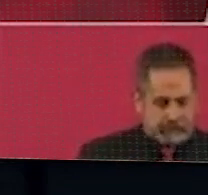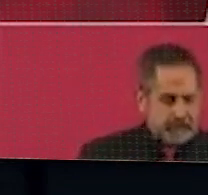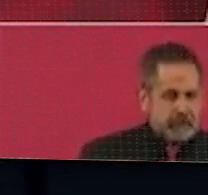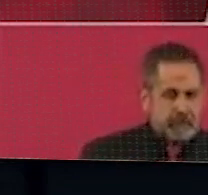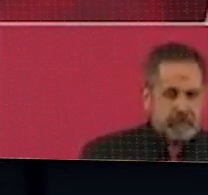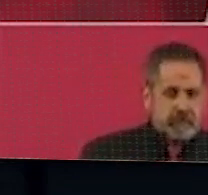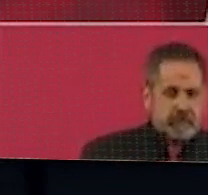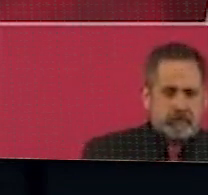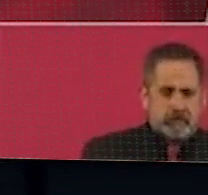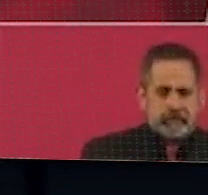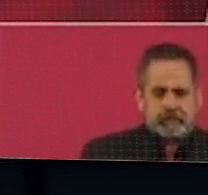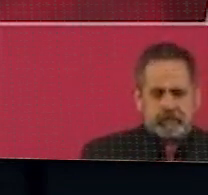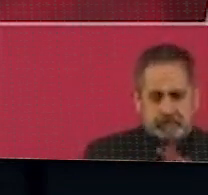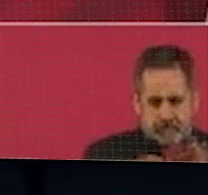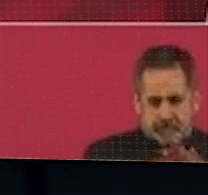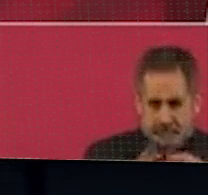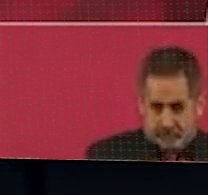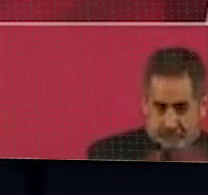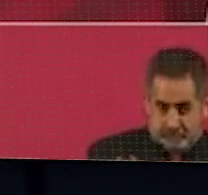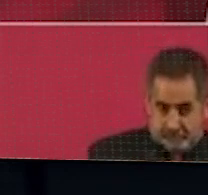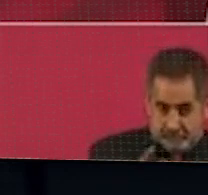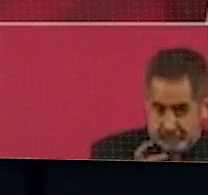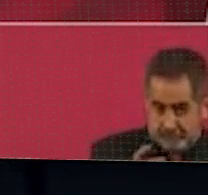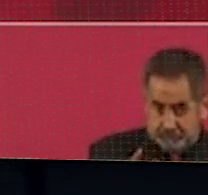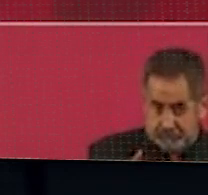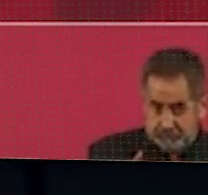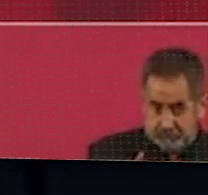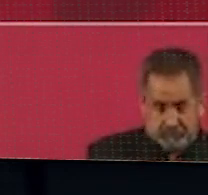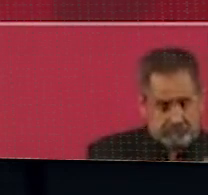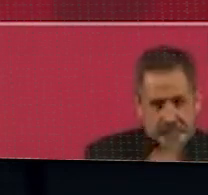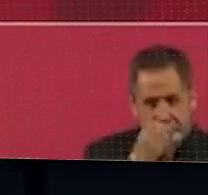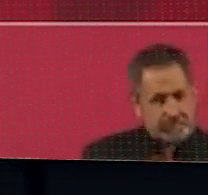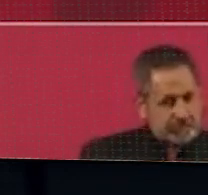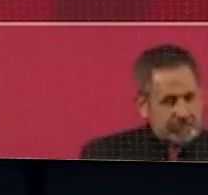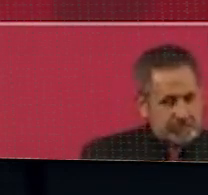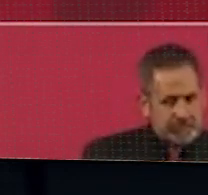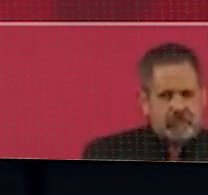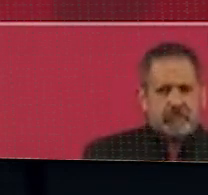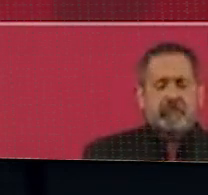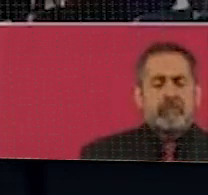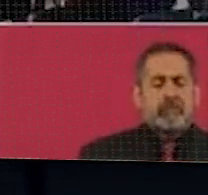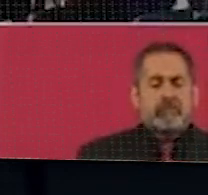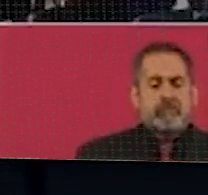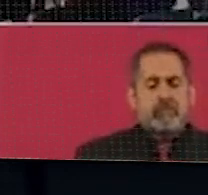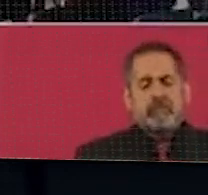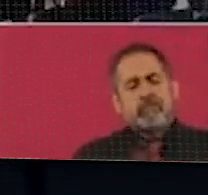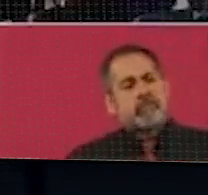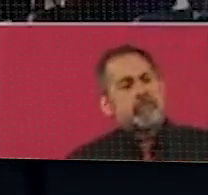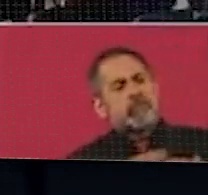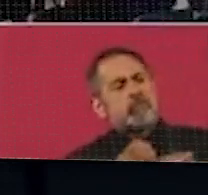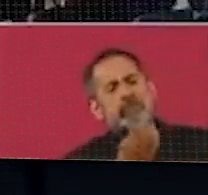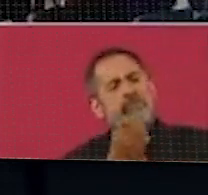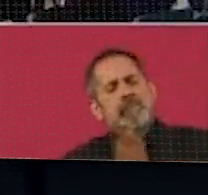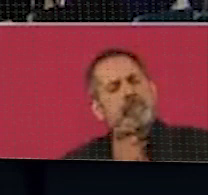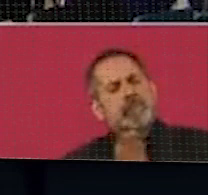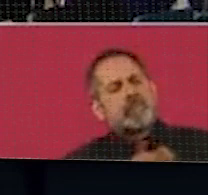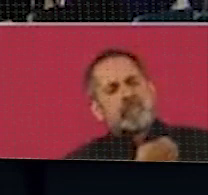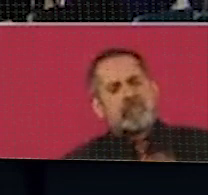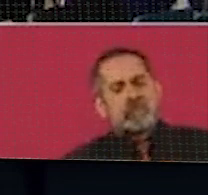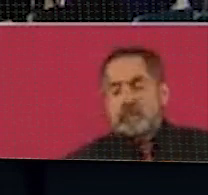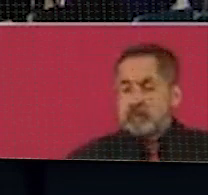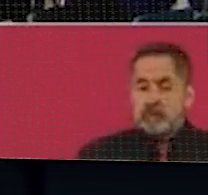grupo en cada en cada plaza se apodere o que sea un solo grupo el que maneje el crimen organizado en todo el